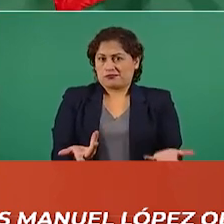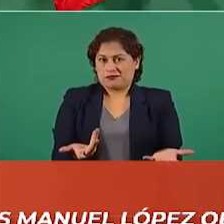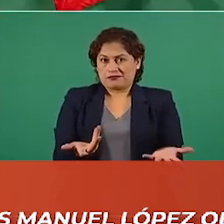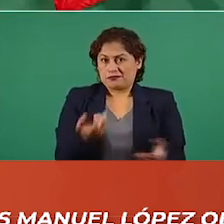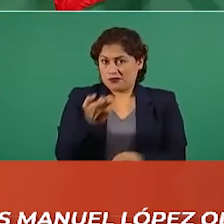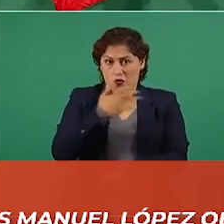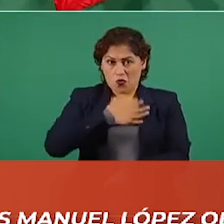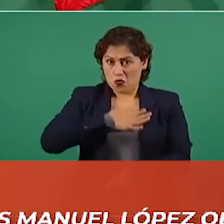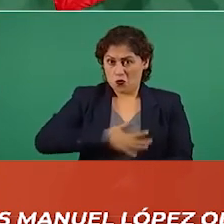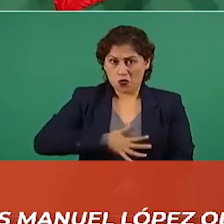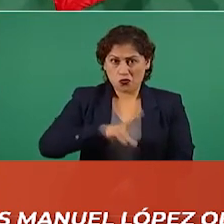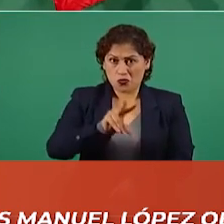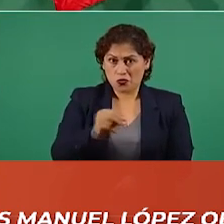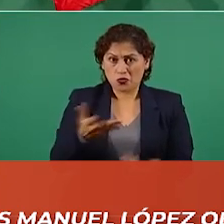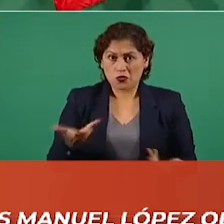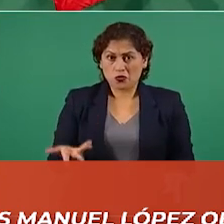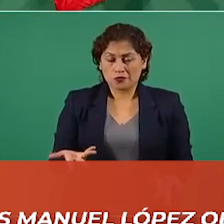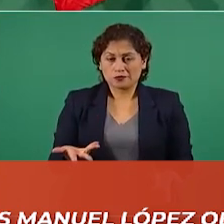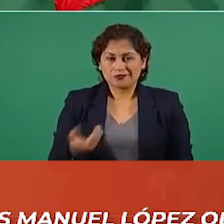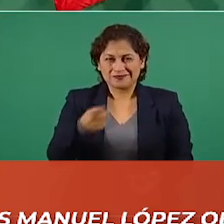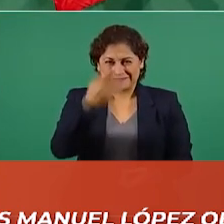¿Por qué hicieron lo de los gasoductos?